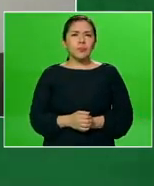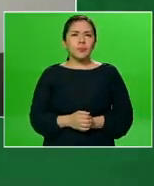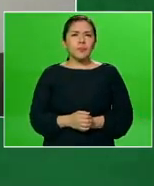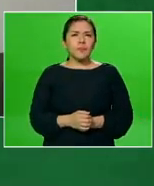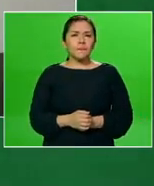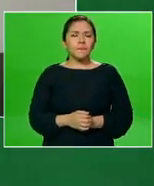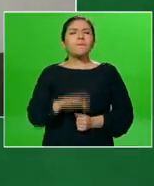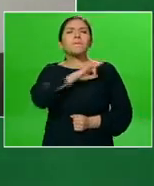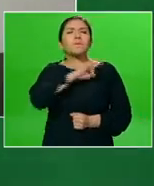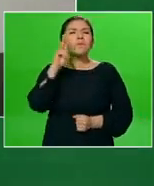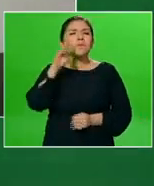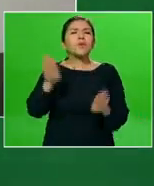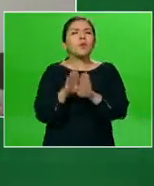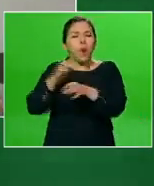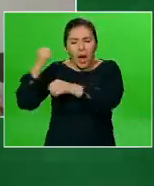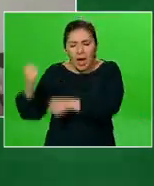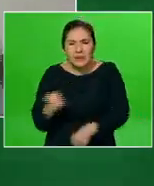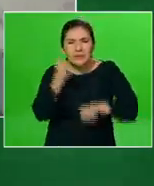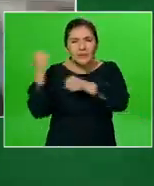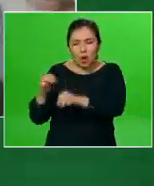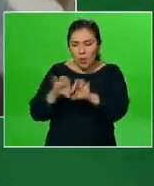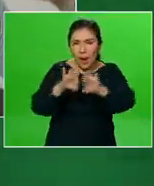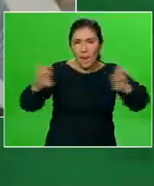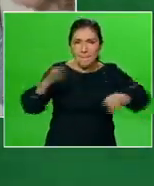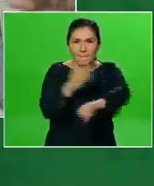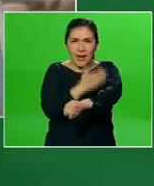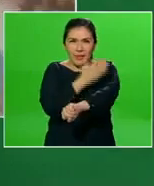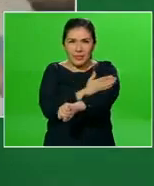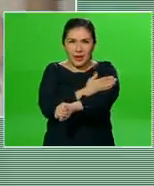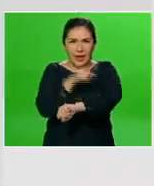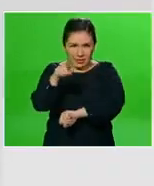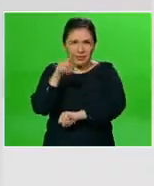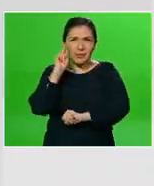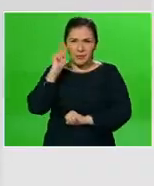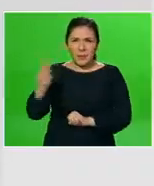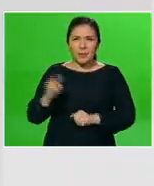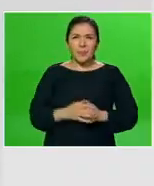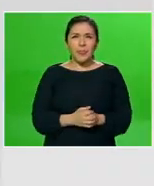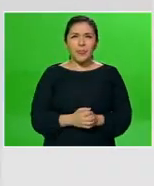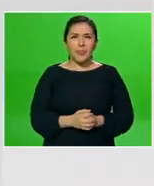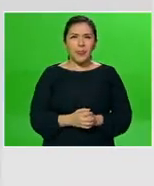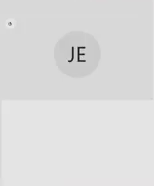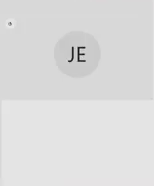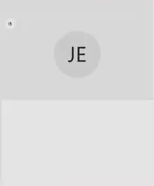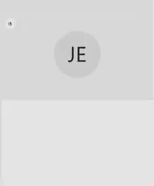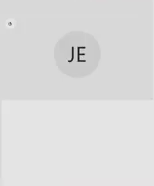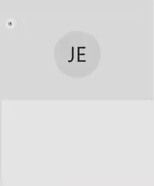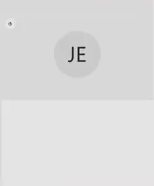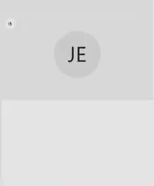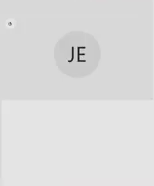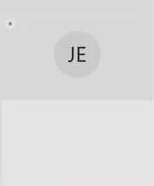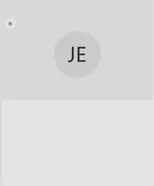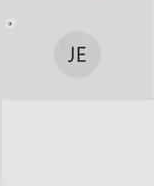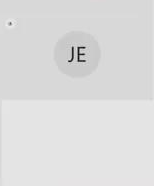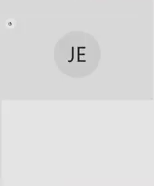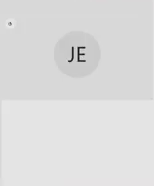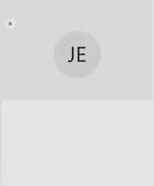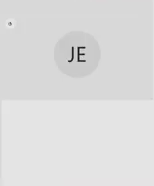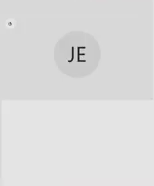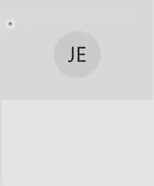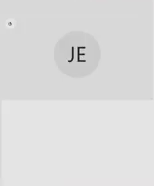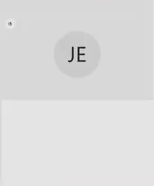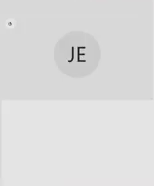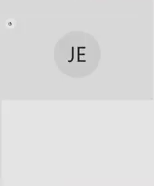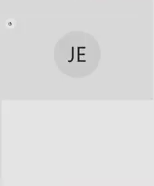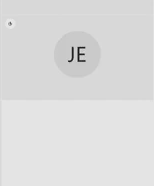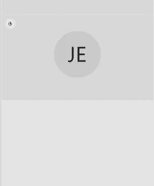por ejemplo en valores como que si no tomamos ciudad sobre las laderas también debemos realizar sentadillas